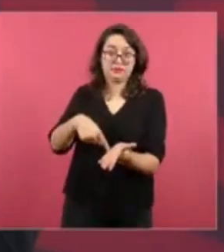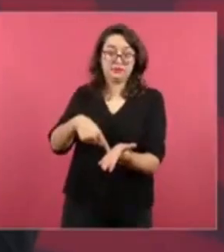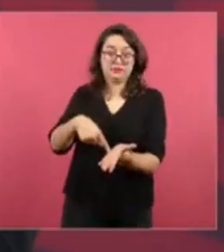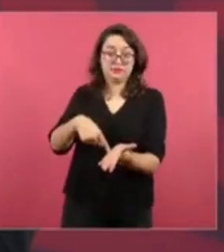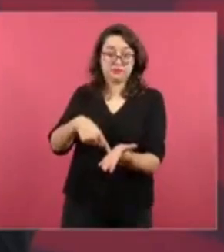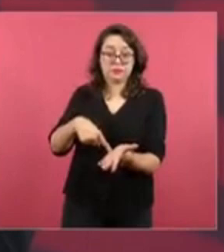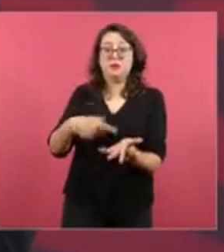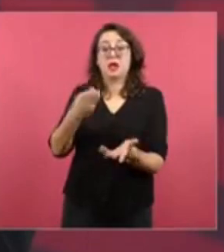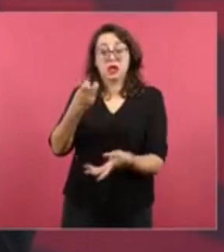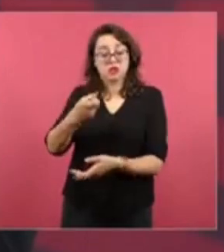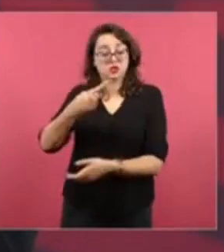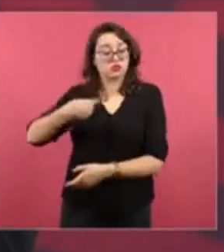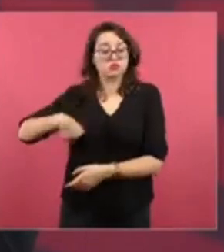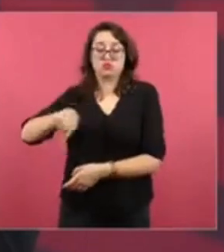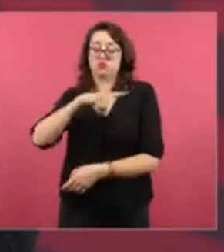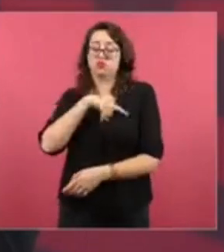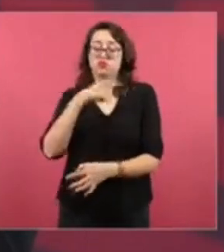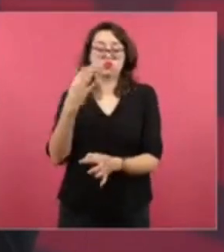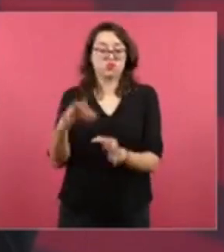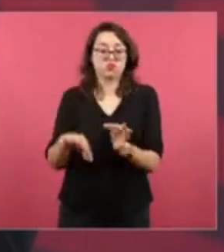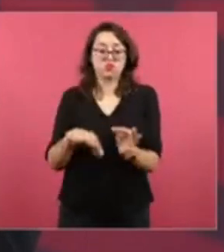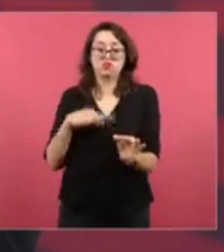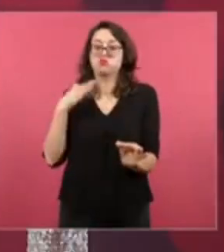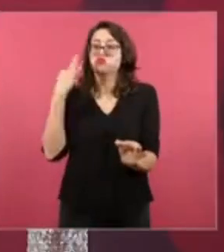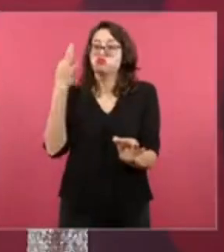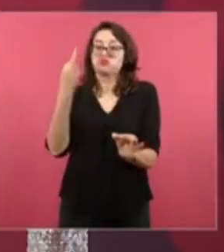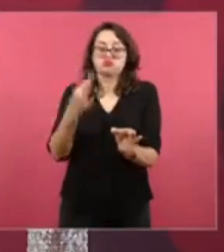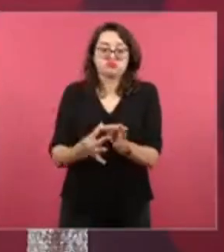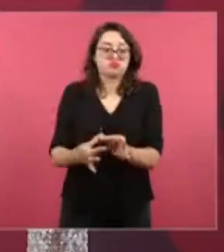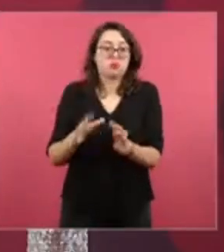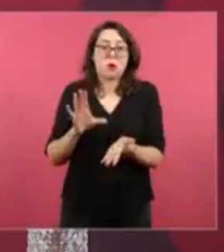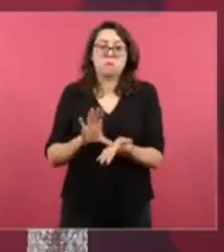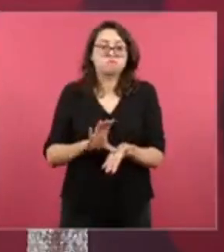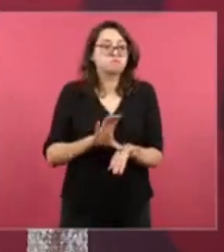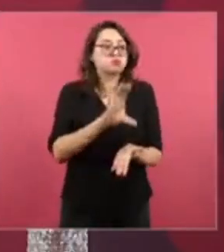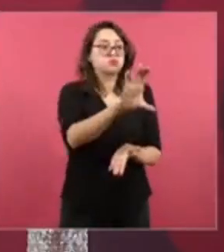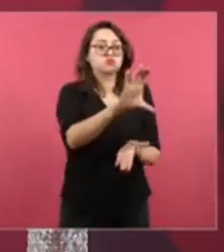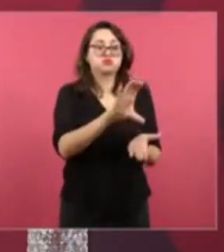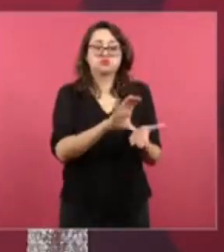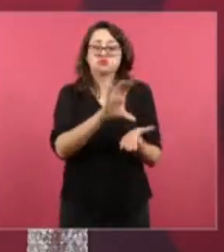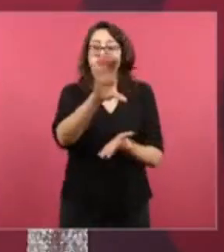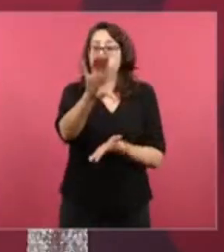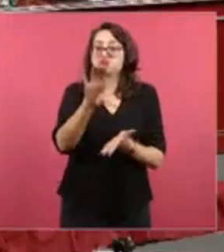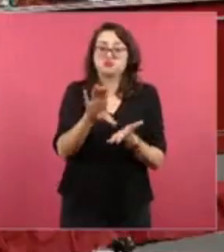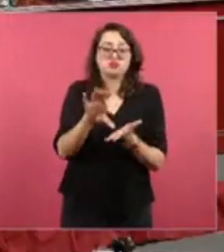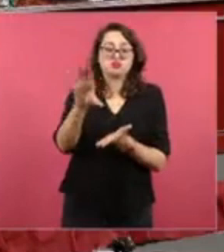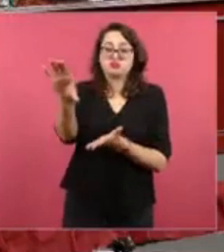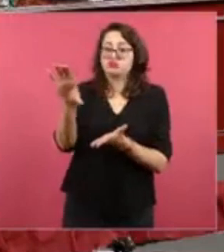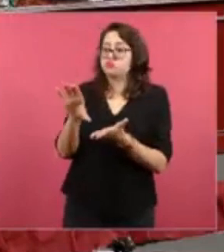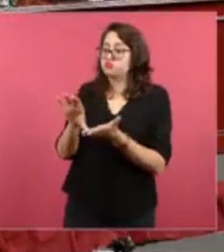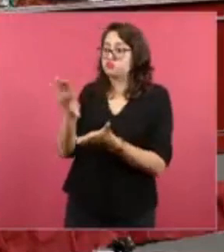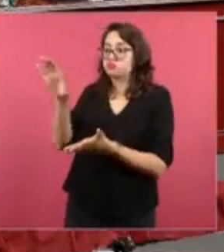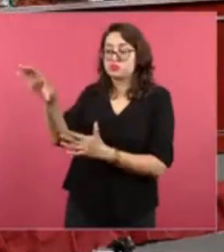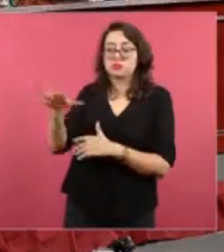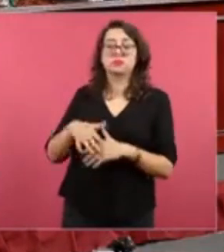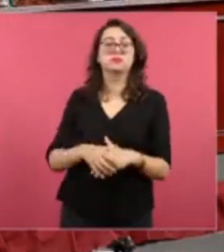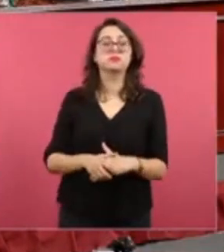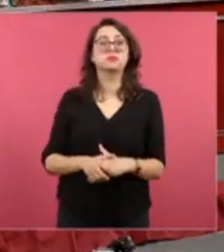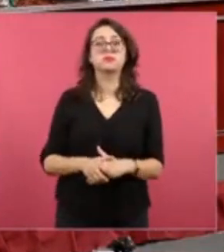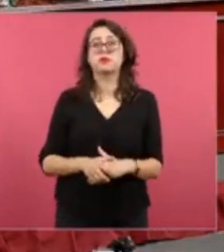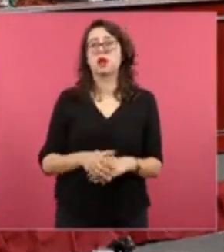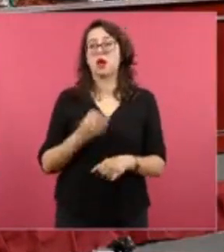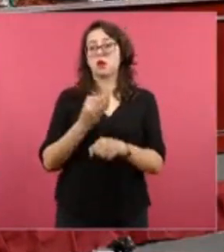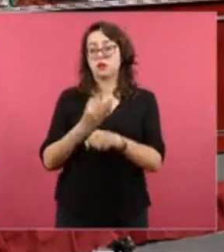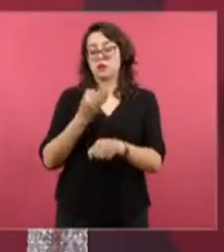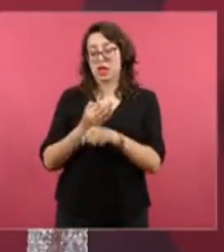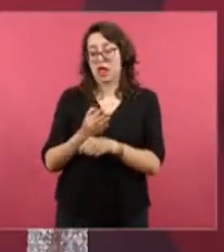y cumpliremos con con esa obligación. En el caso, les puedo decir, ahorita ya hay cerca de